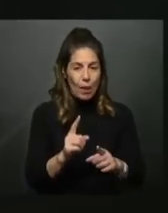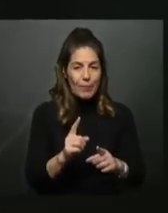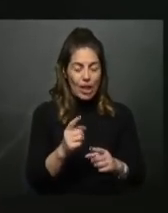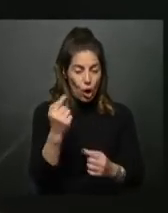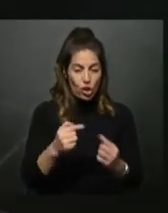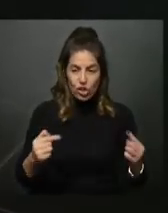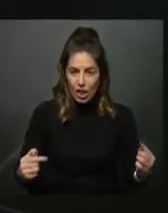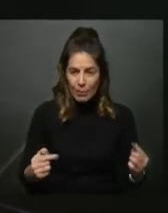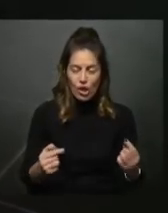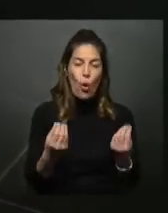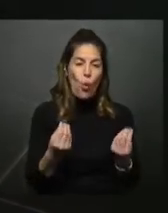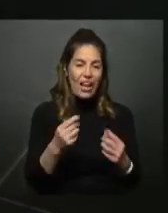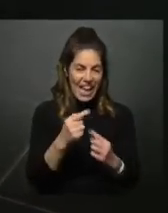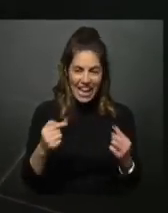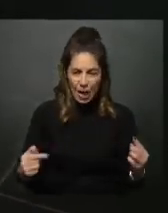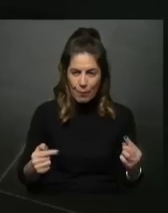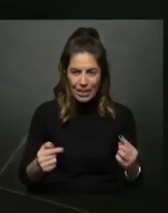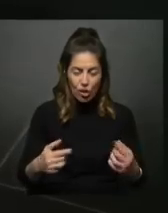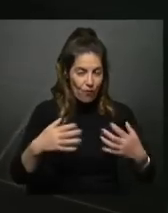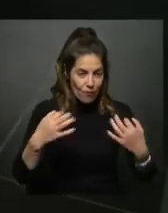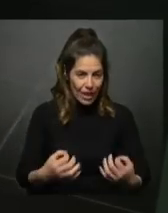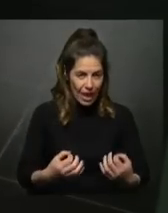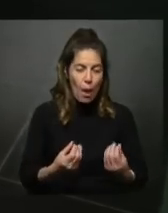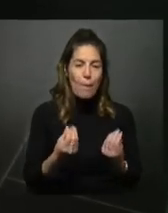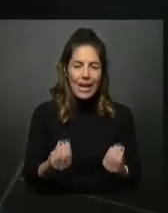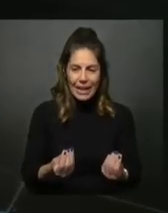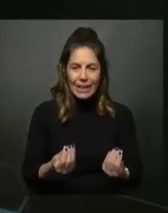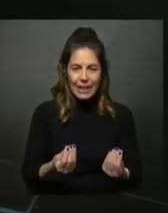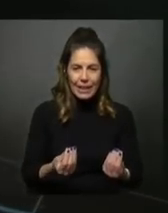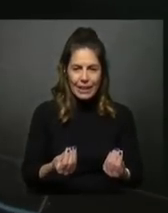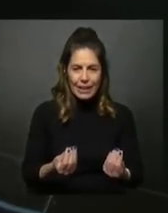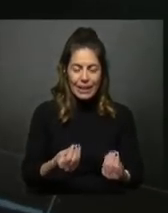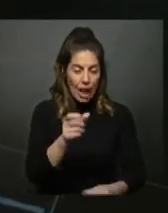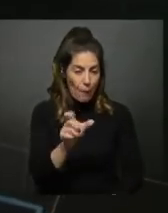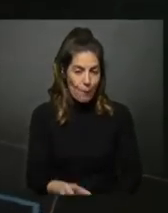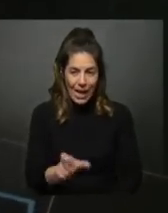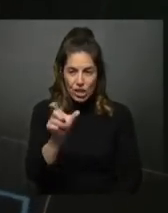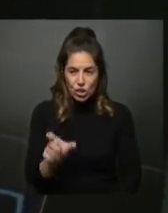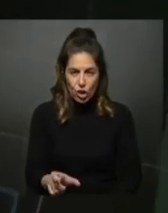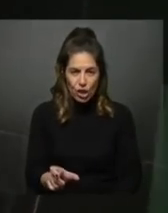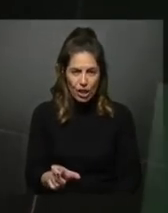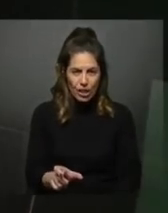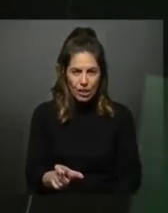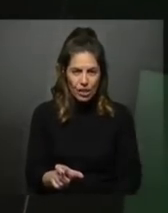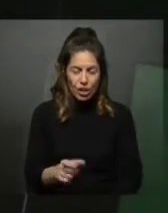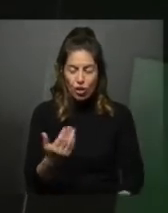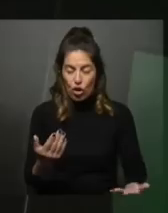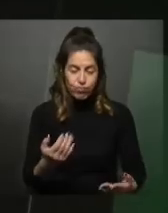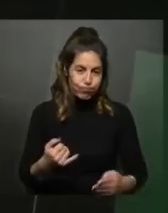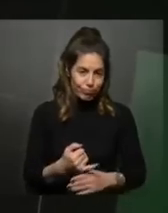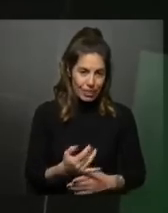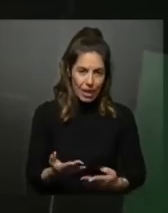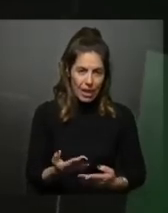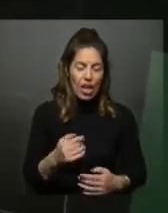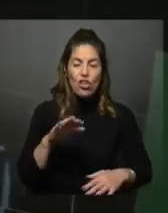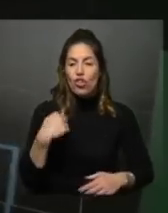otros elementos esos elementos apropiados para que bueno la gente mire nosotros muchas veces muchas veces